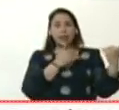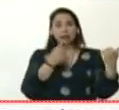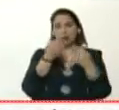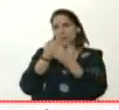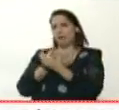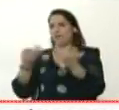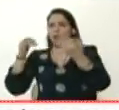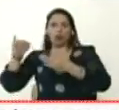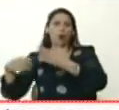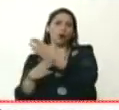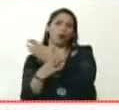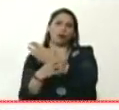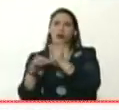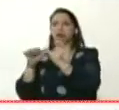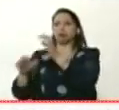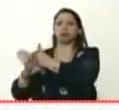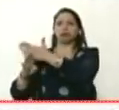sigue ahí.